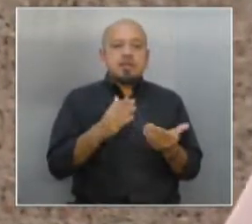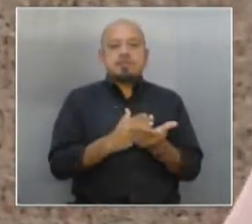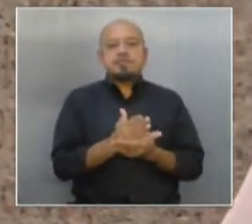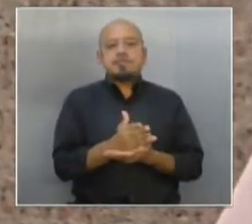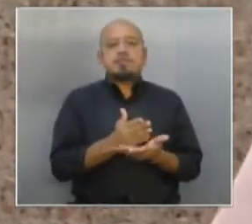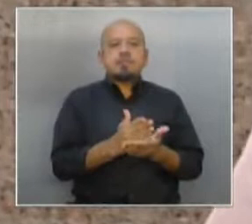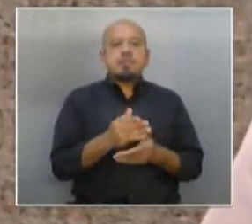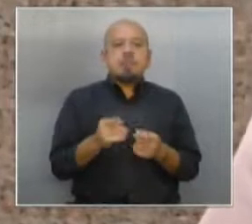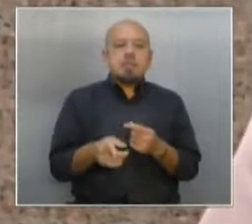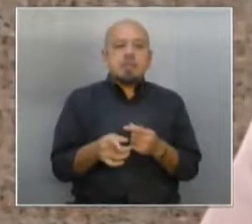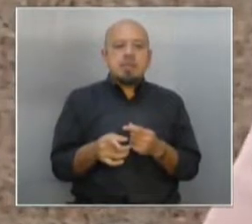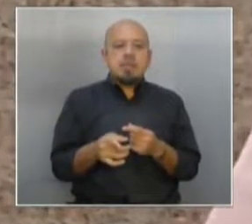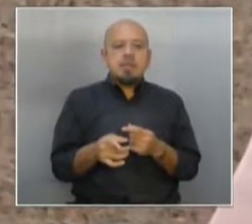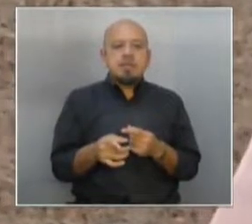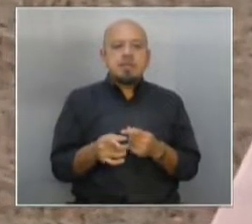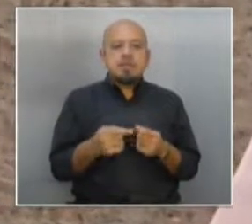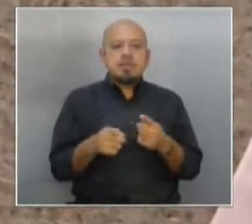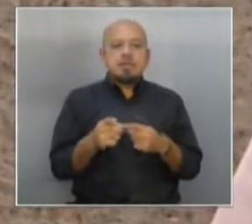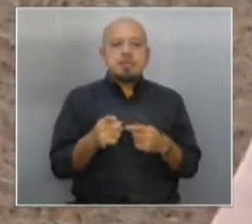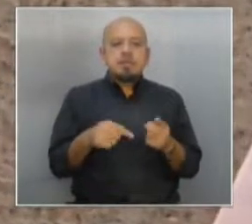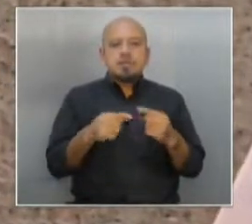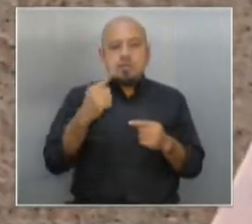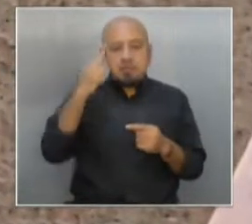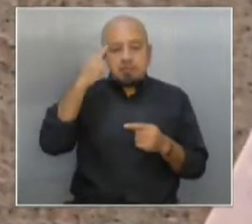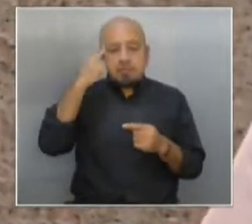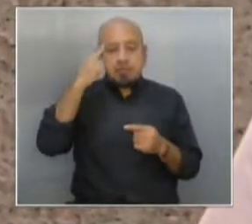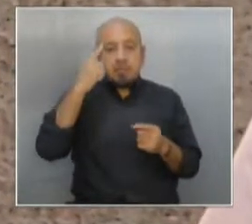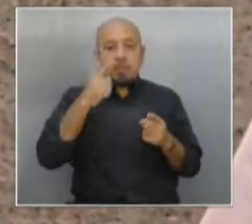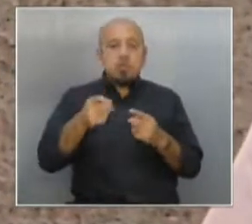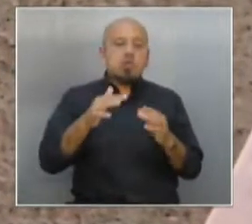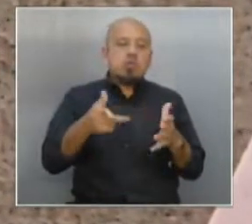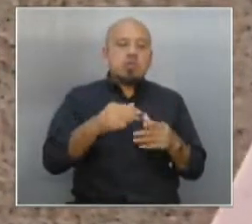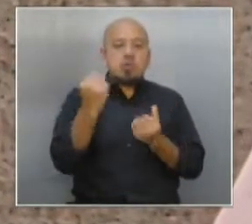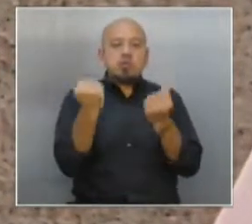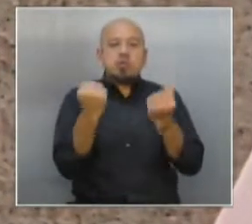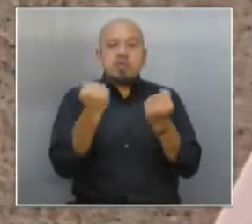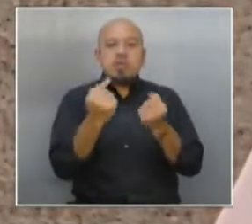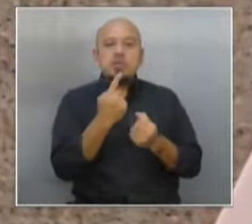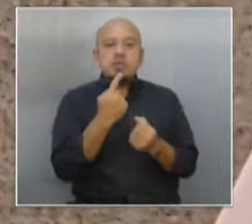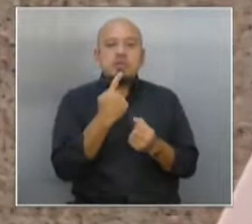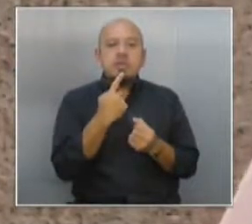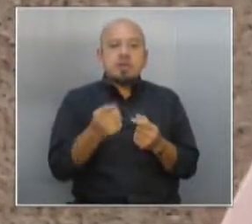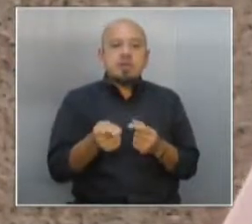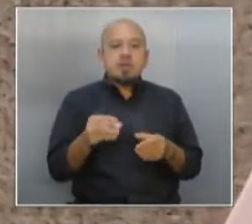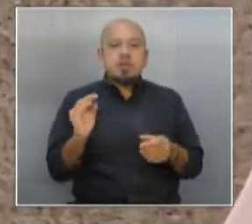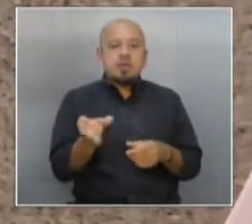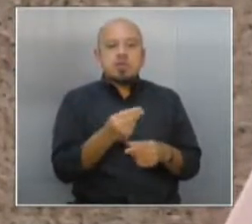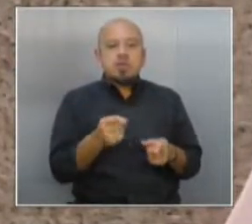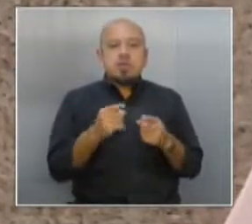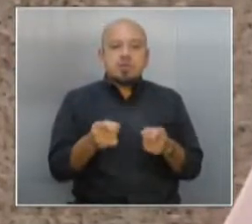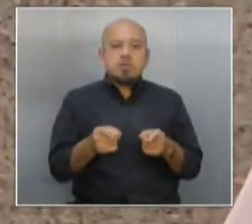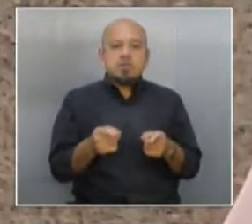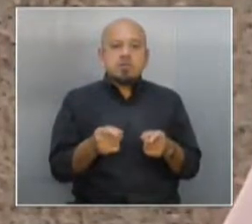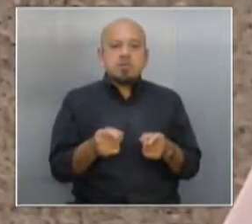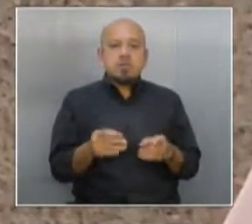ver con derivas tanto del pensamiento como de la economía, como de la política, y todo eso está analizado